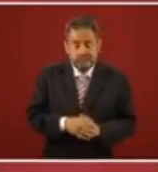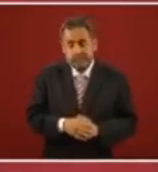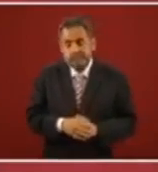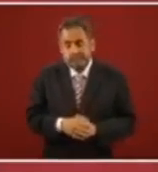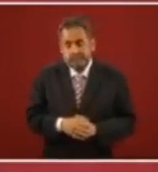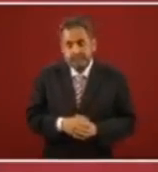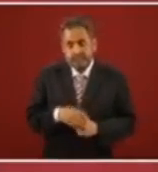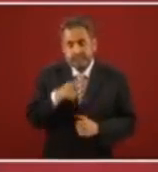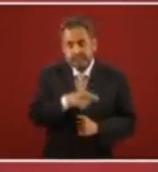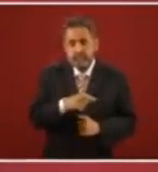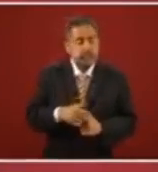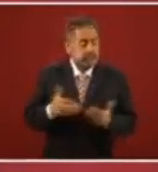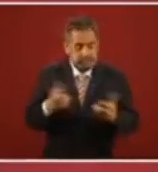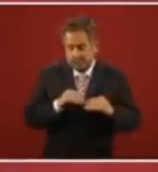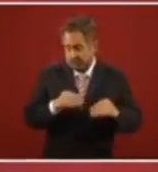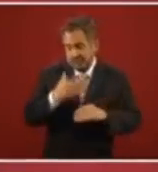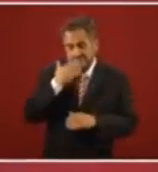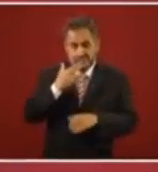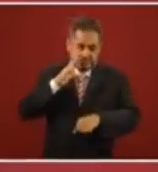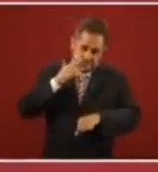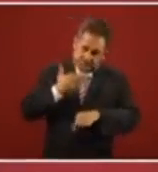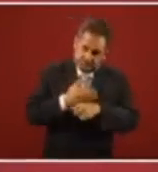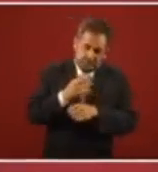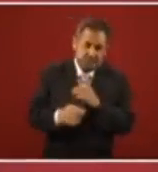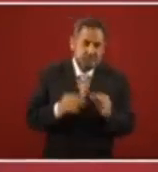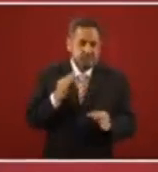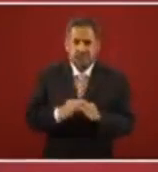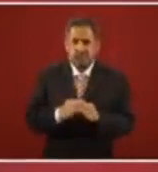y ha actuado de manera responsable